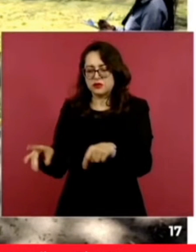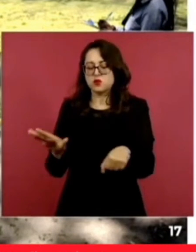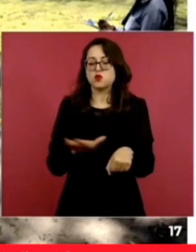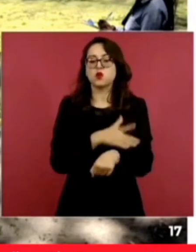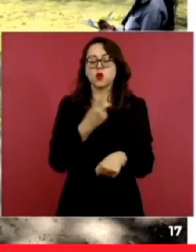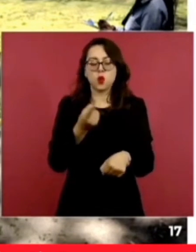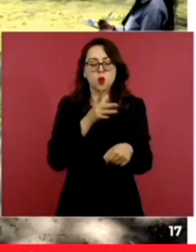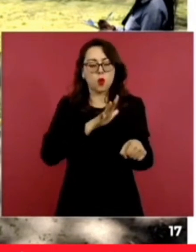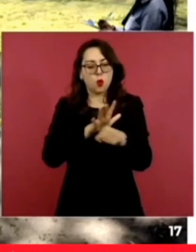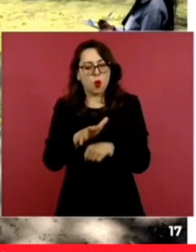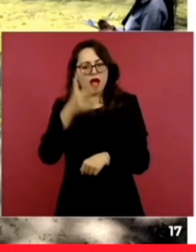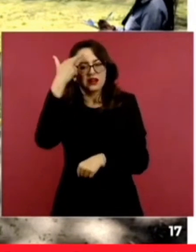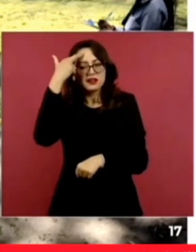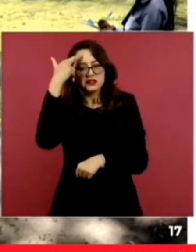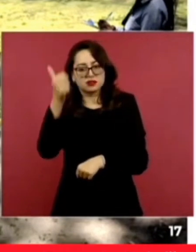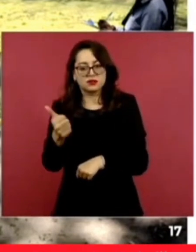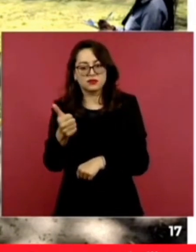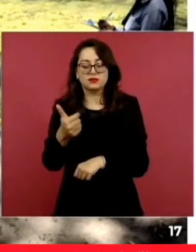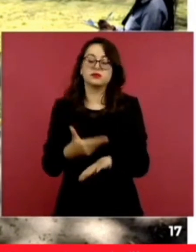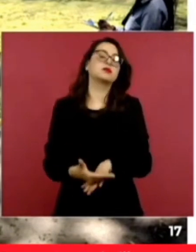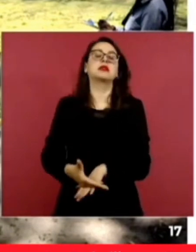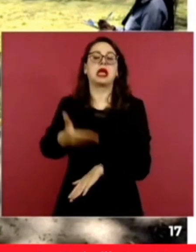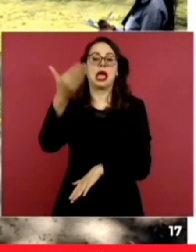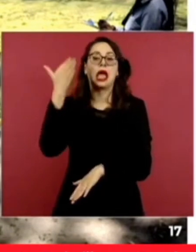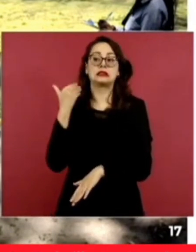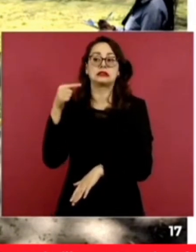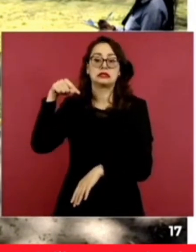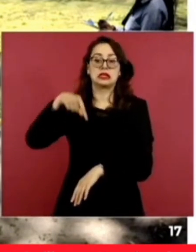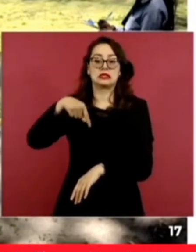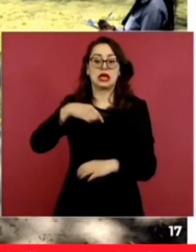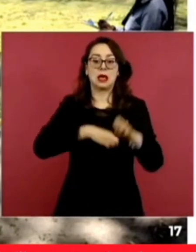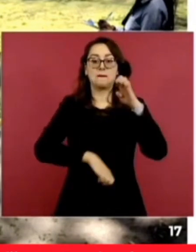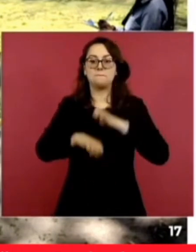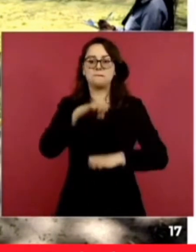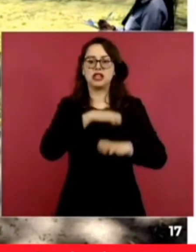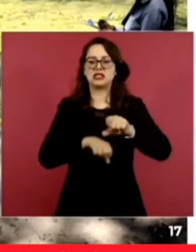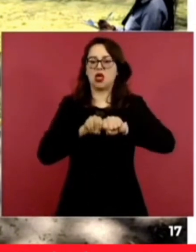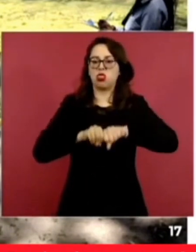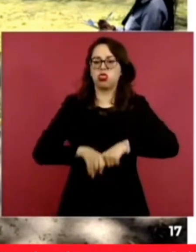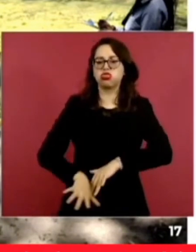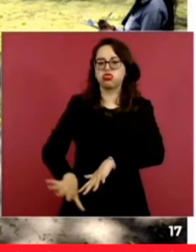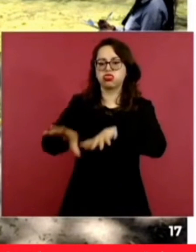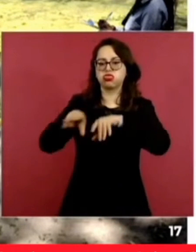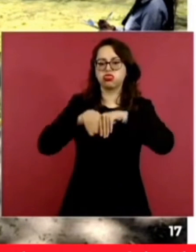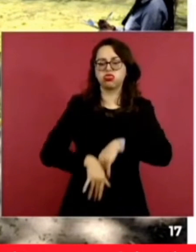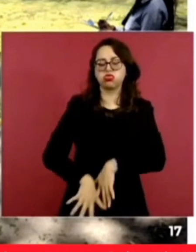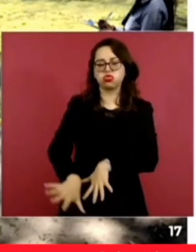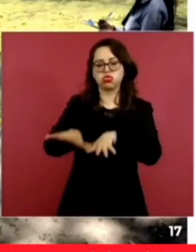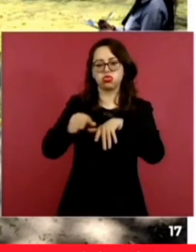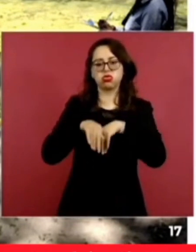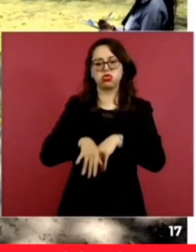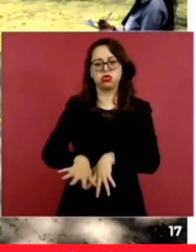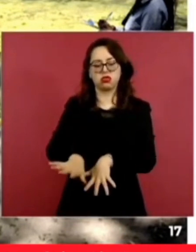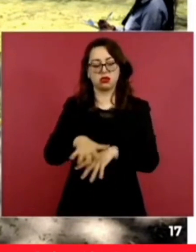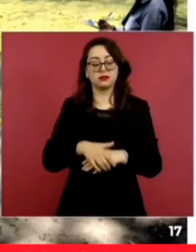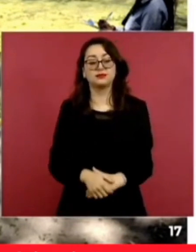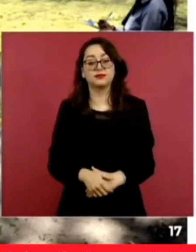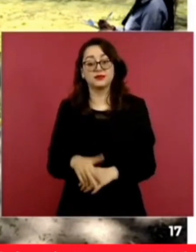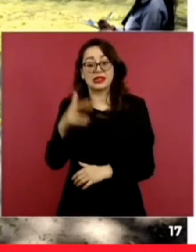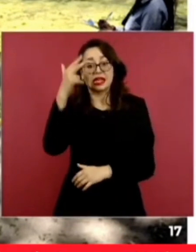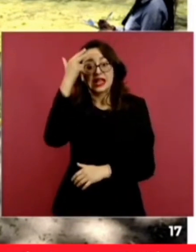al punto donde ocurrió el derrame. Las observaciones en las poblaciones de insectos